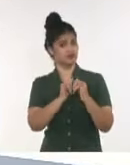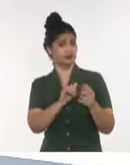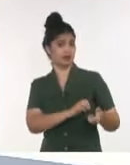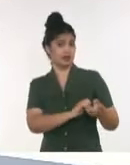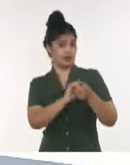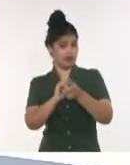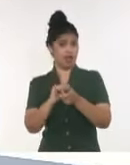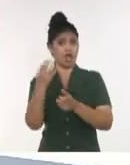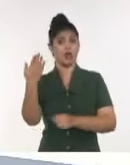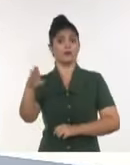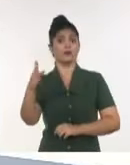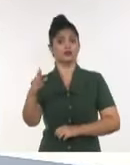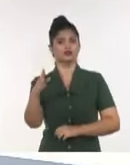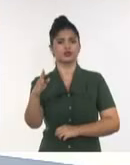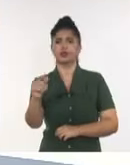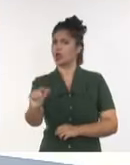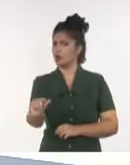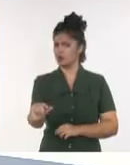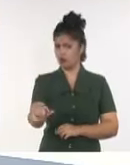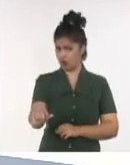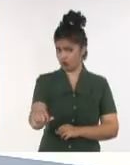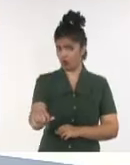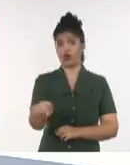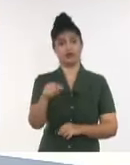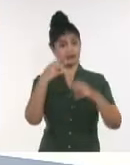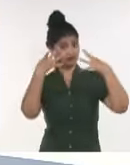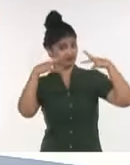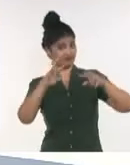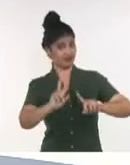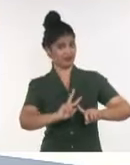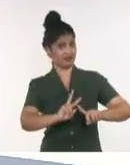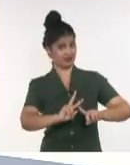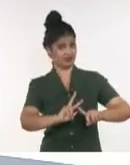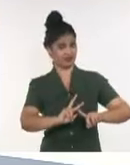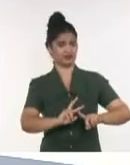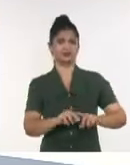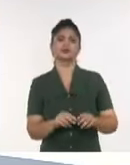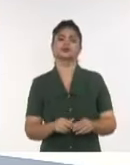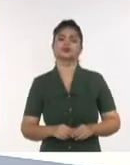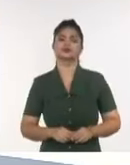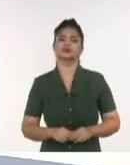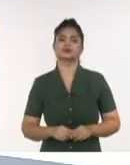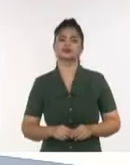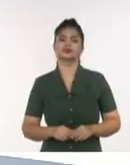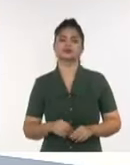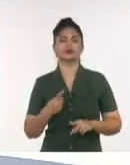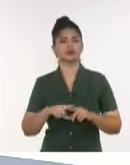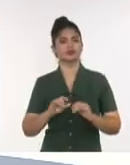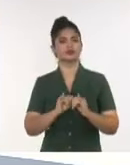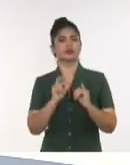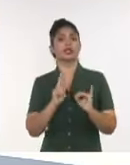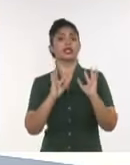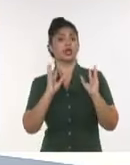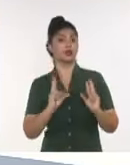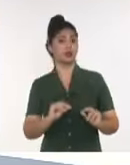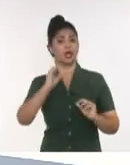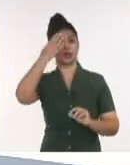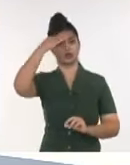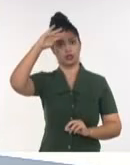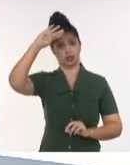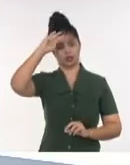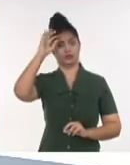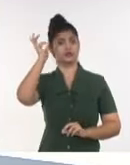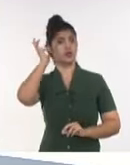por el bronce debe ser en unos minutos, así que atentos todos. Ahora pasamos a un resumen de la actuación cubana en la jornada. La canoísta